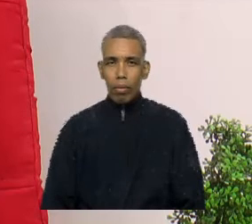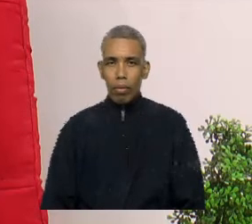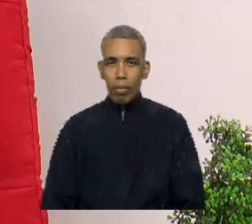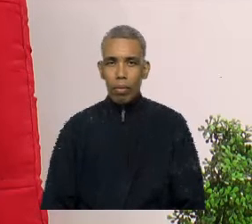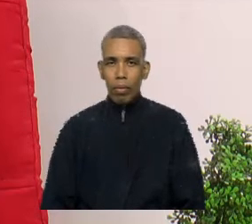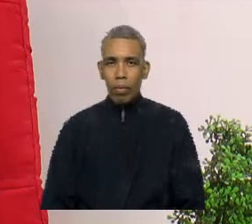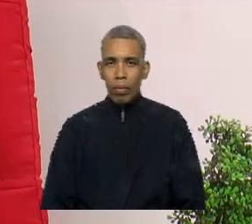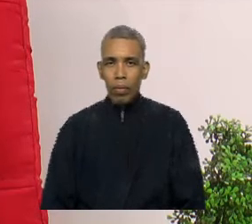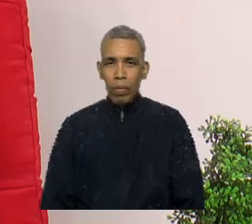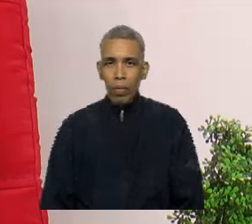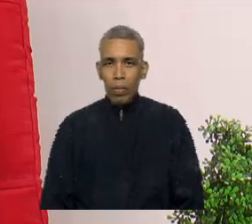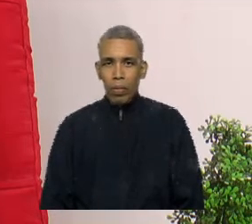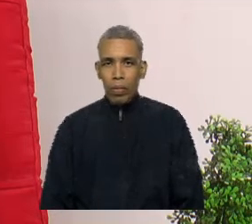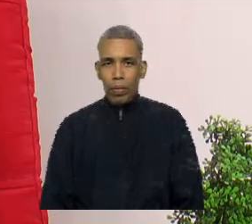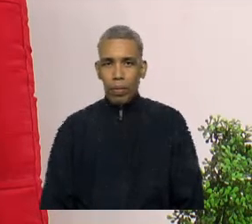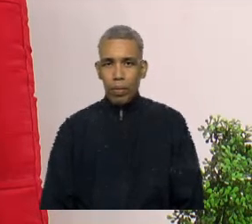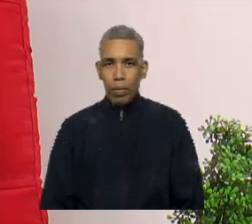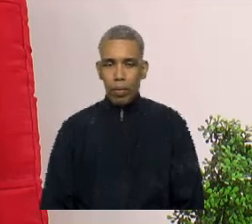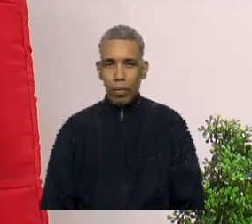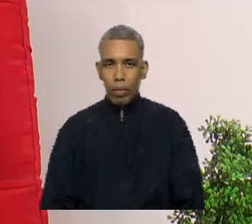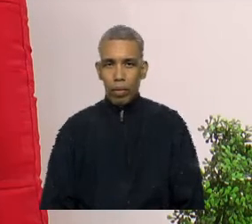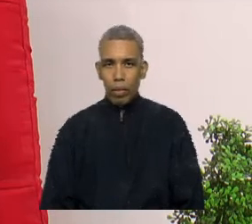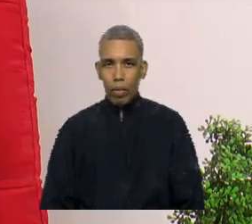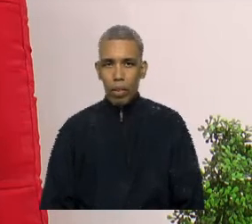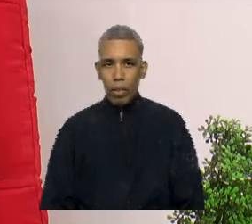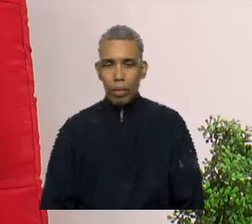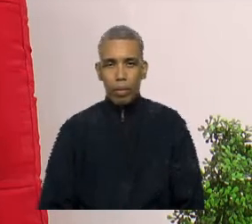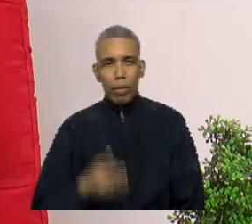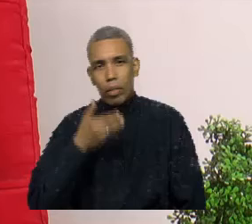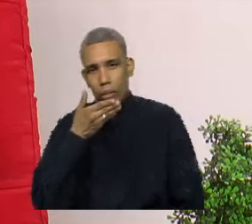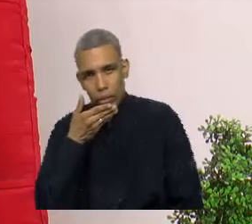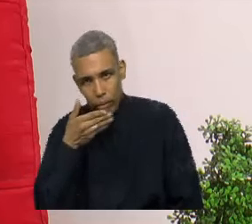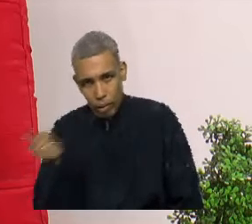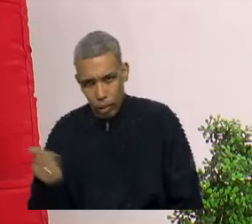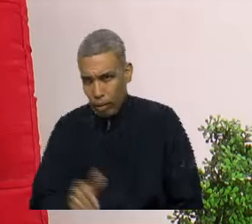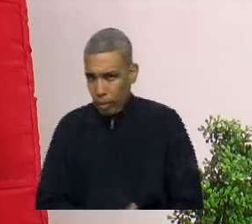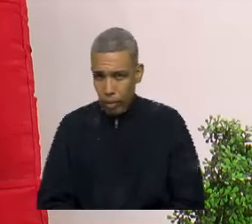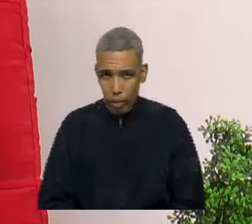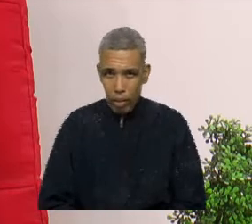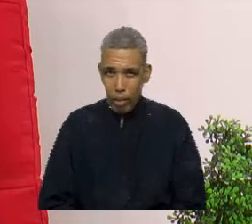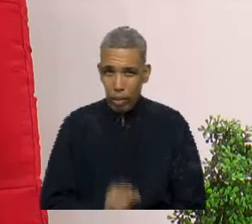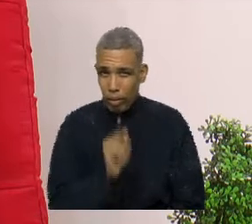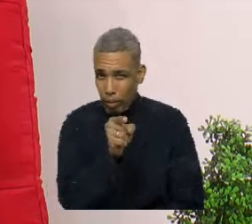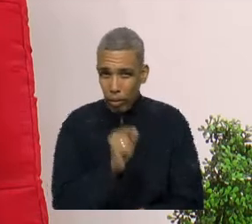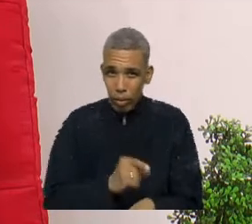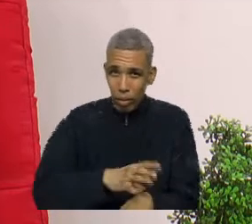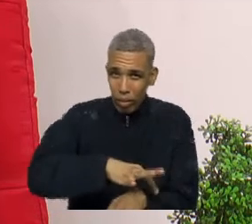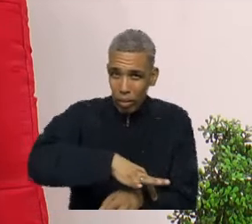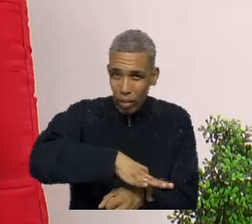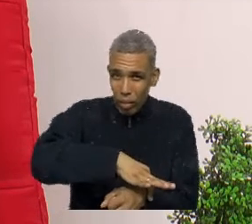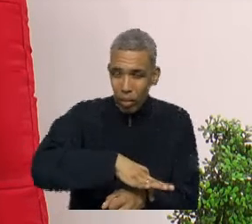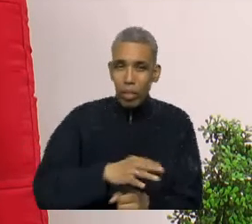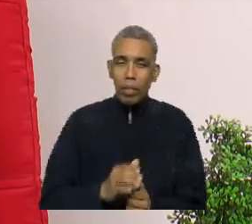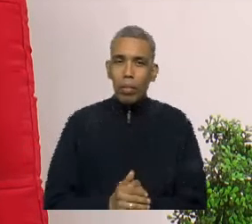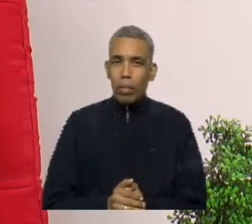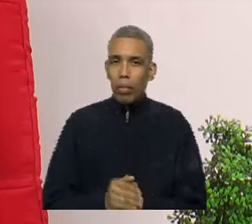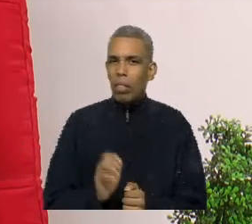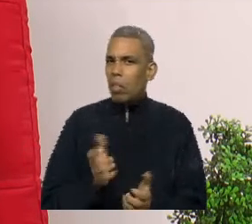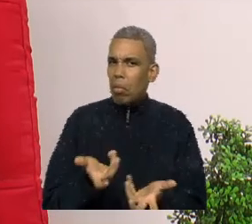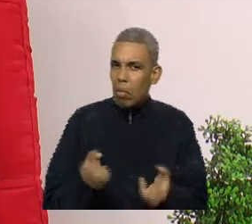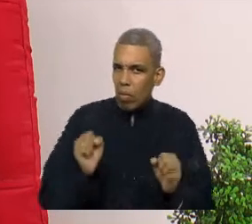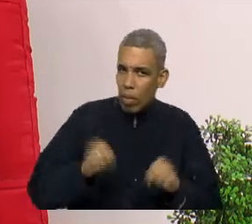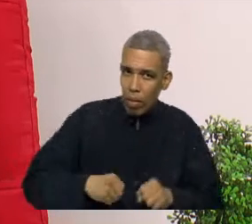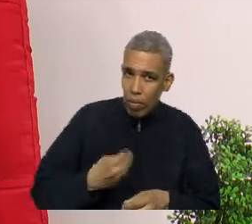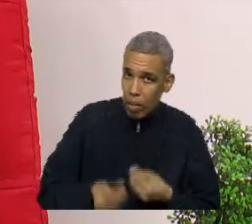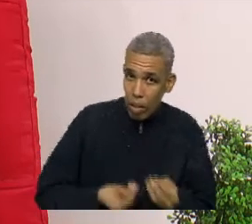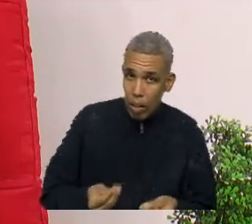al médico o al pediatra, llámelo, pregúntele, o si usted tiene en su casa medicamentos como inhaladores, no le